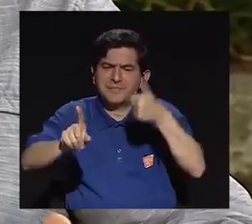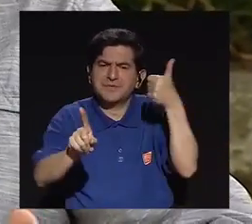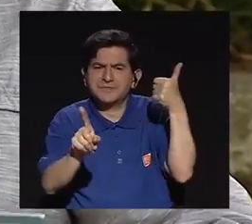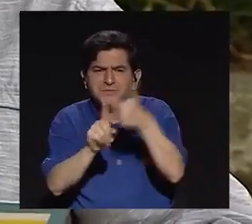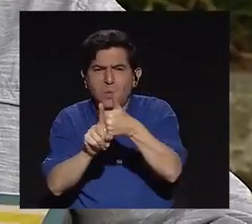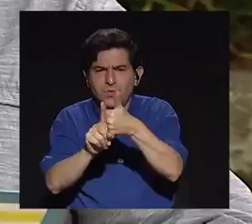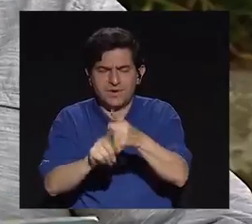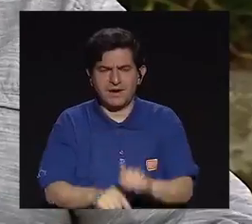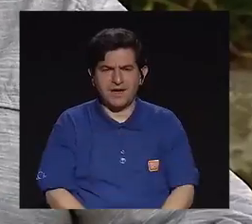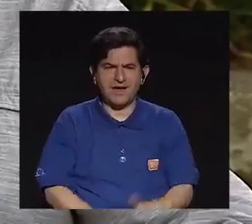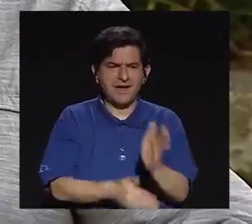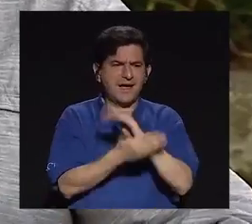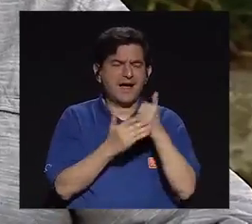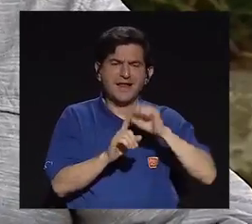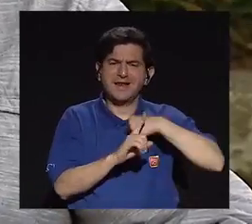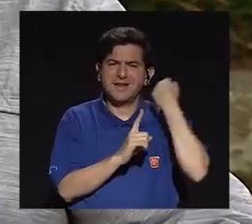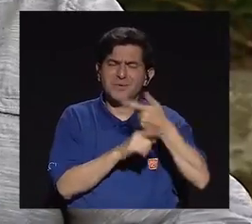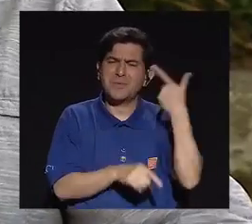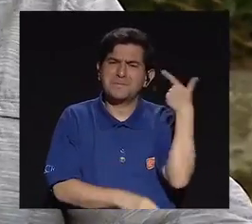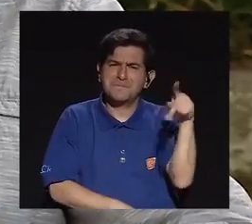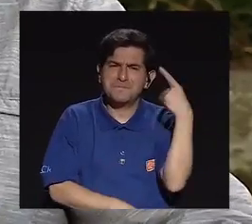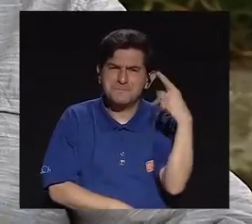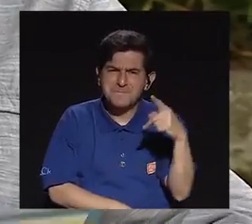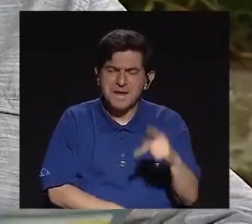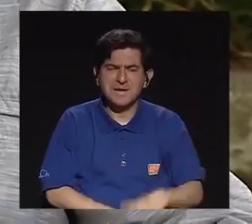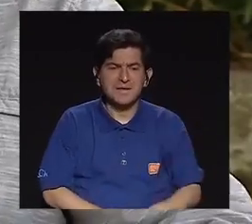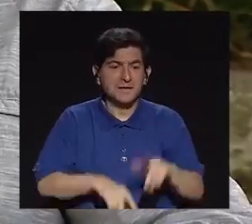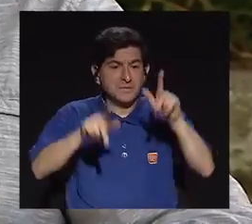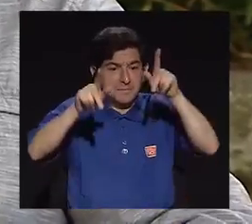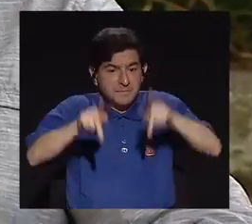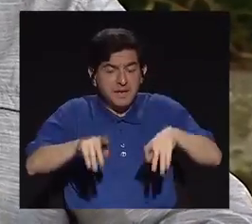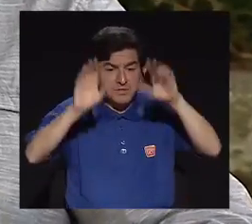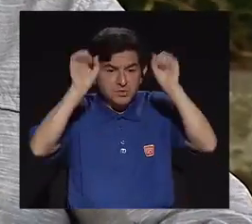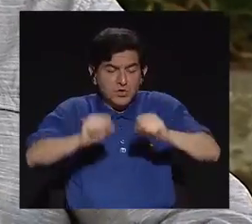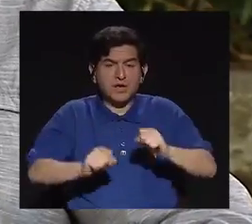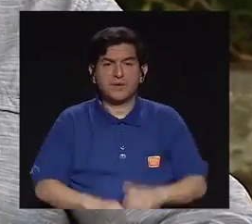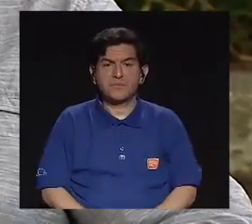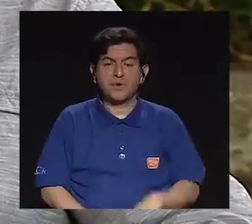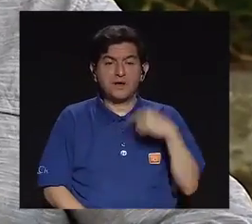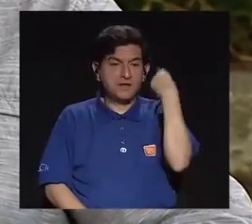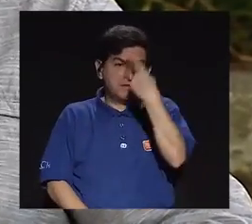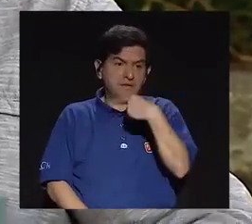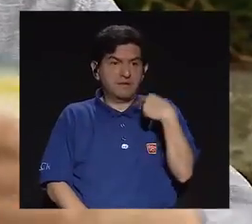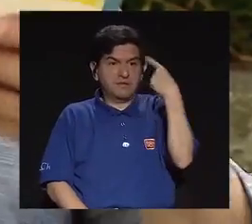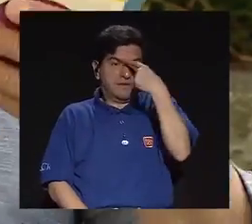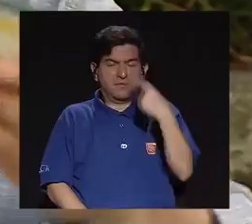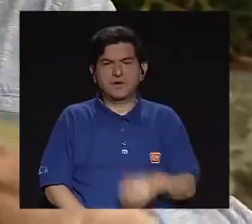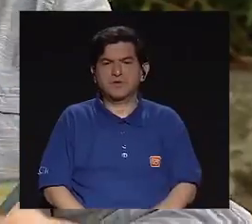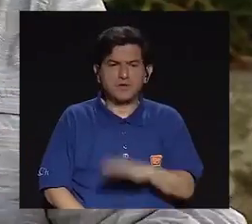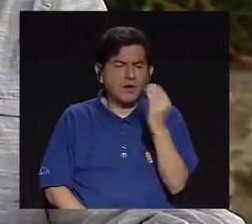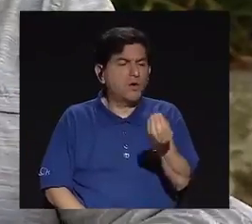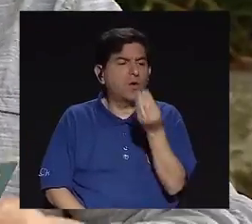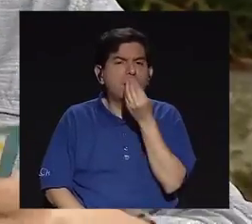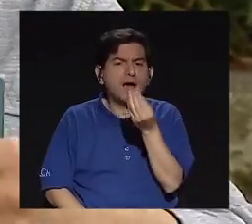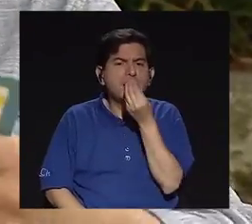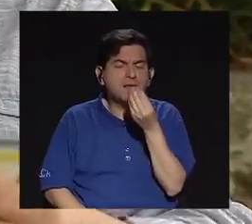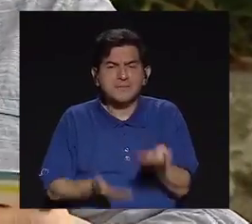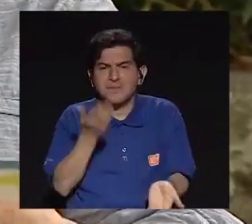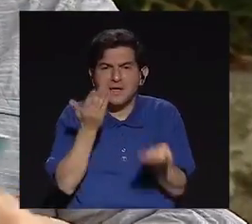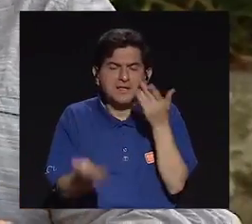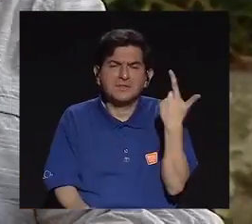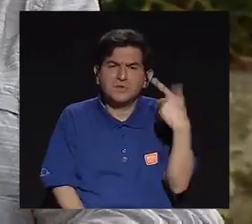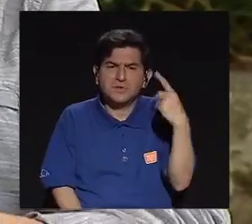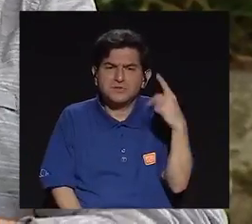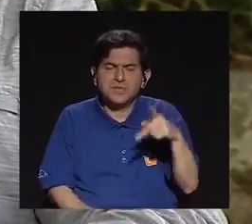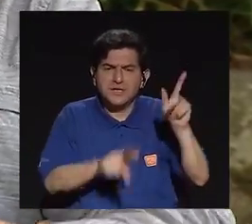como tal, ¿existen algunos factores de riesgo que llevan a una persona a sufrir de vértigo? ¿Existen alimentos que puedan